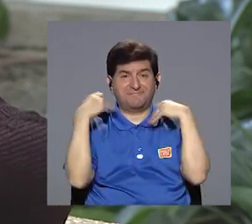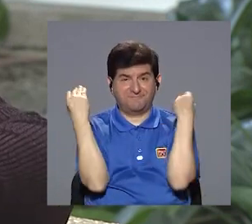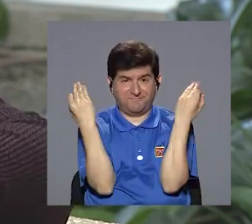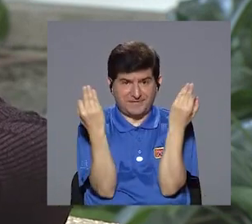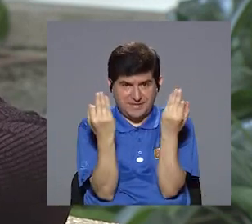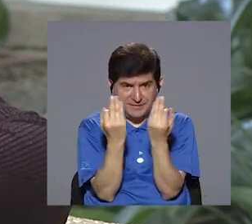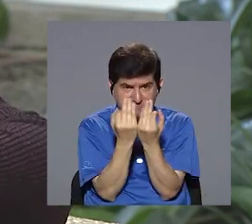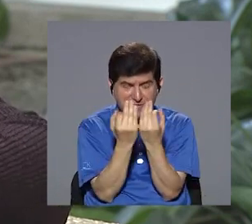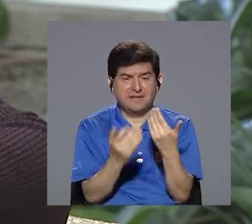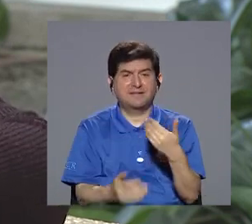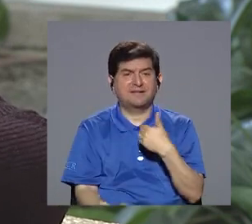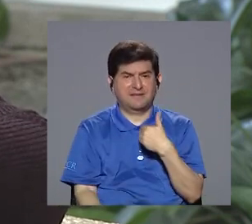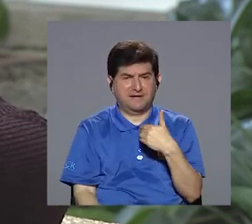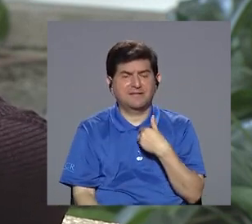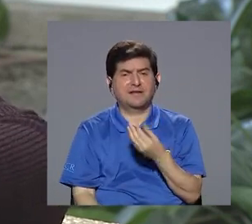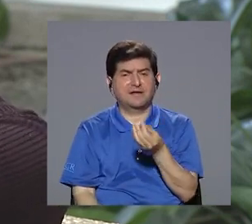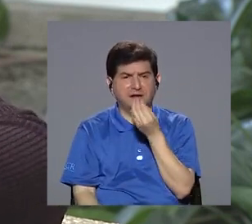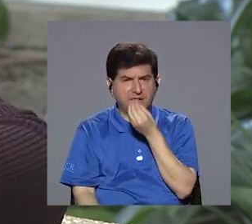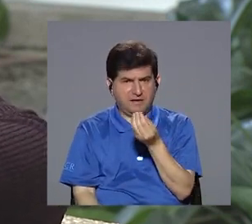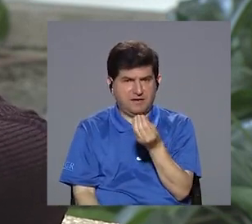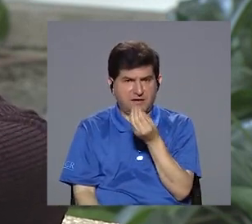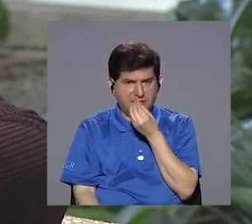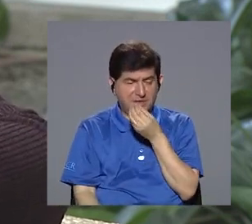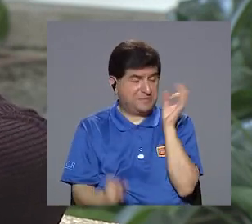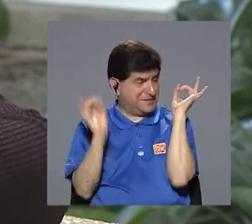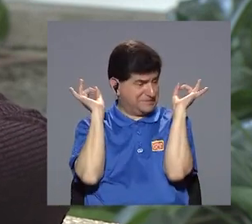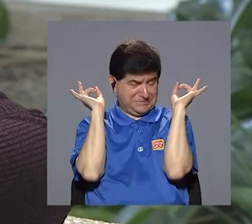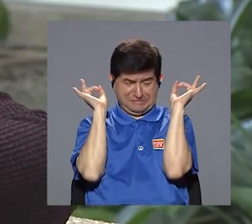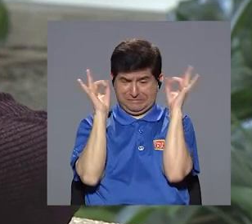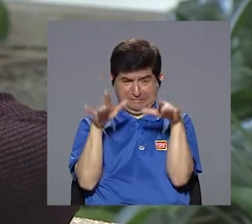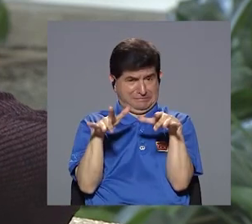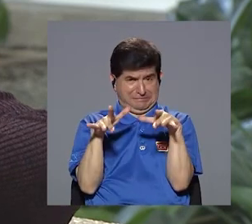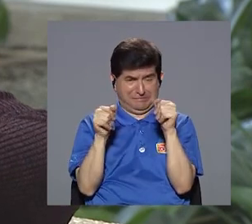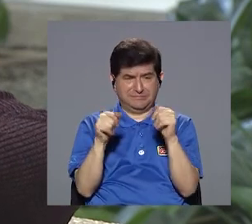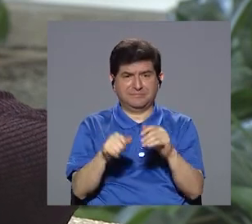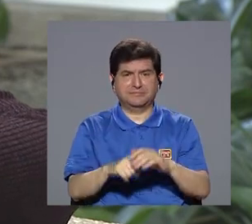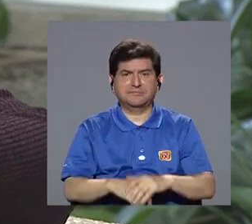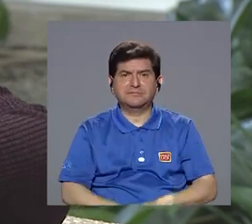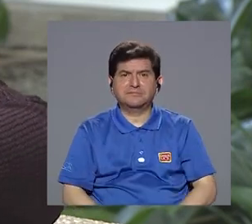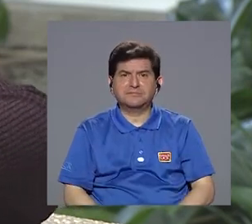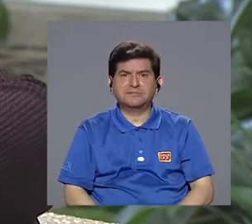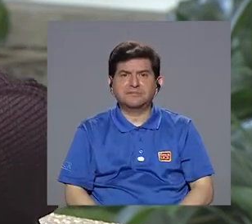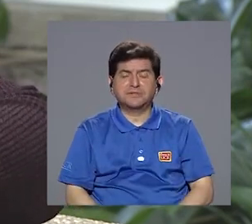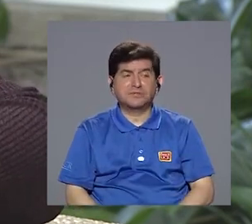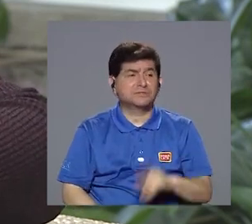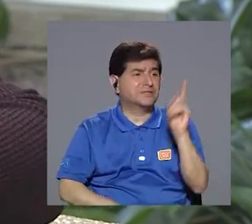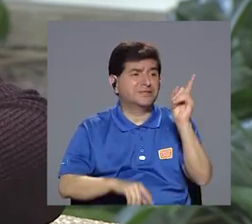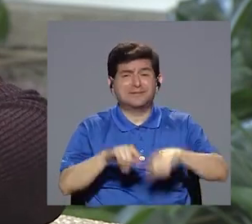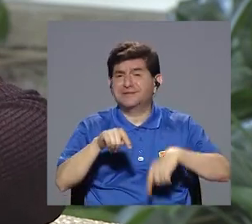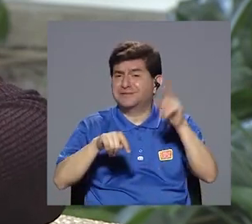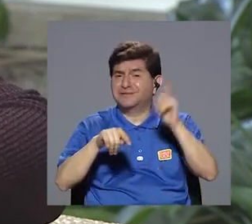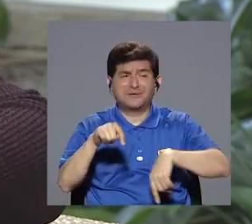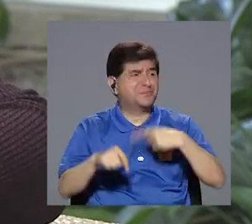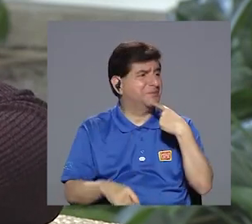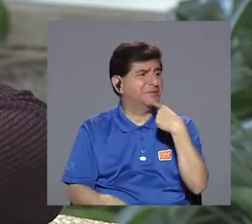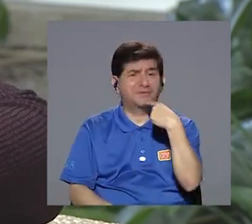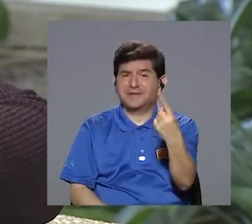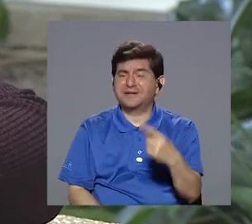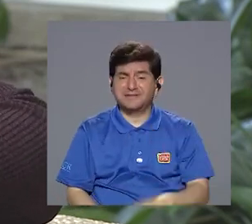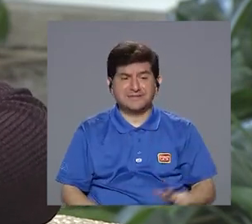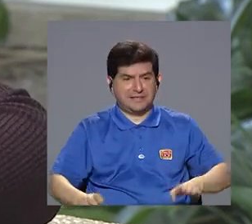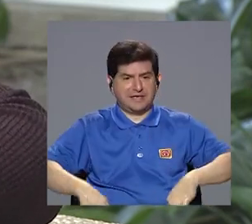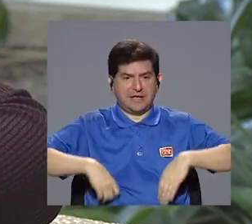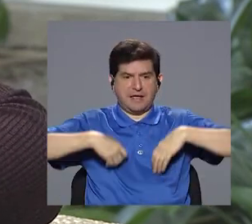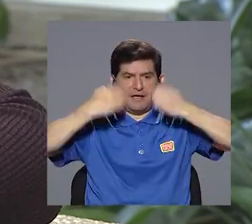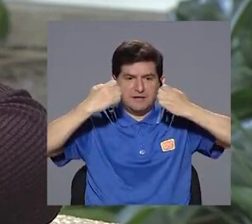familias tienen una alimentación desastrosa. ¿Okay? Entonces, no te podríamos decir